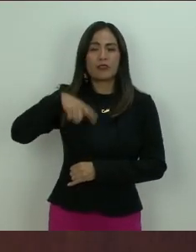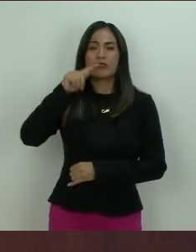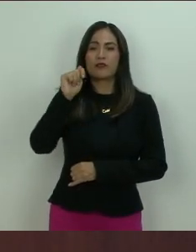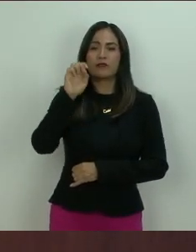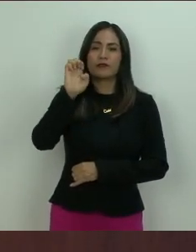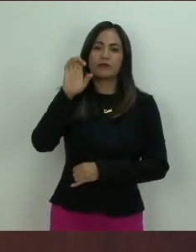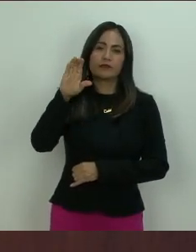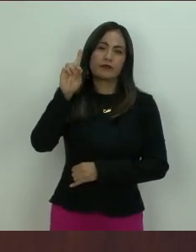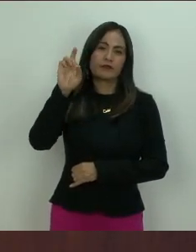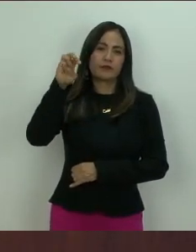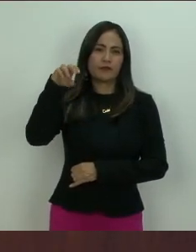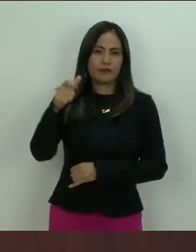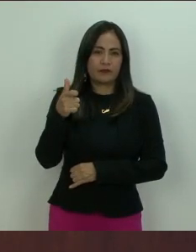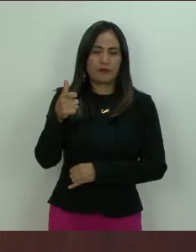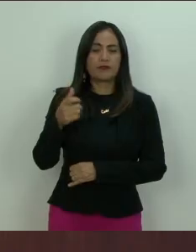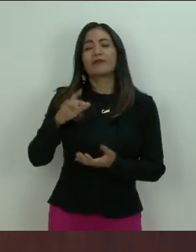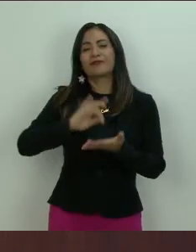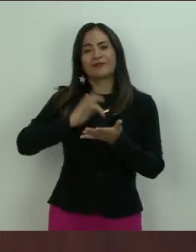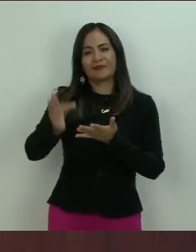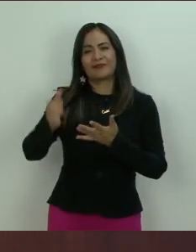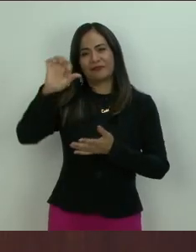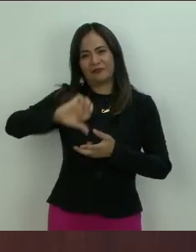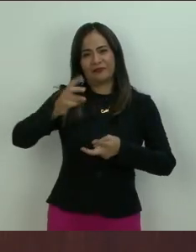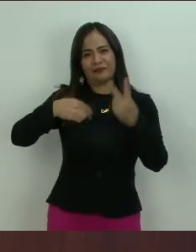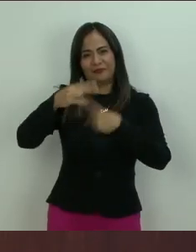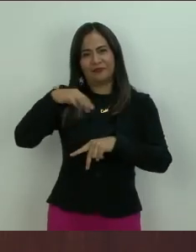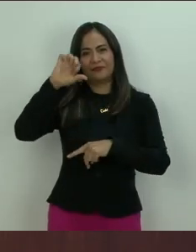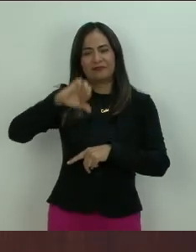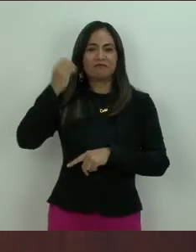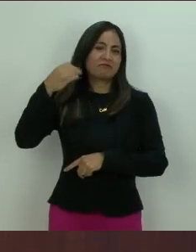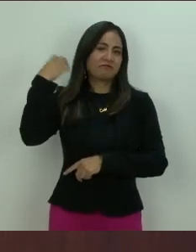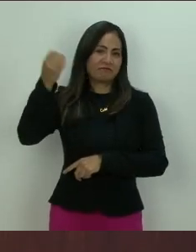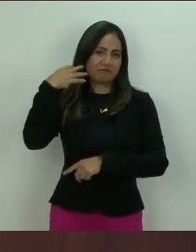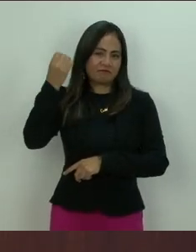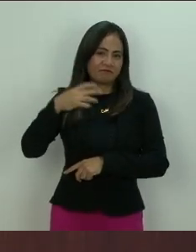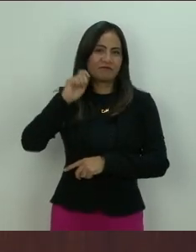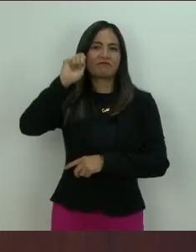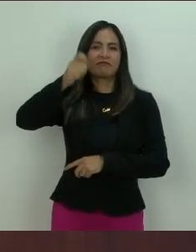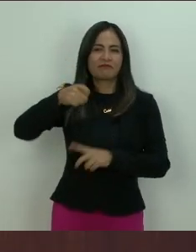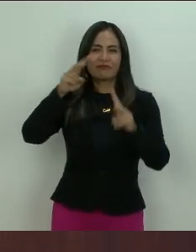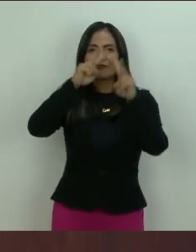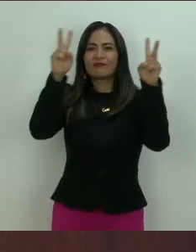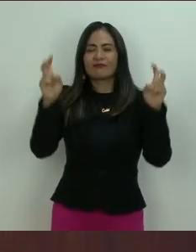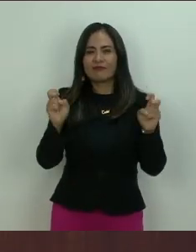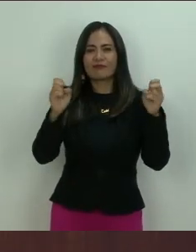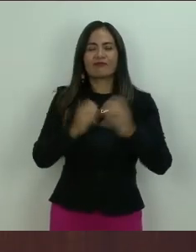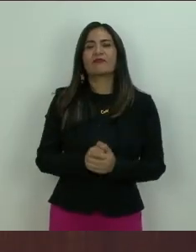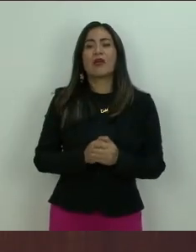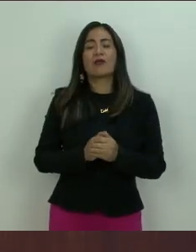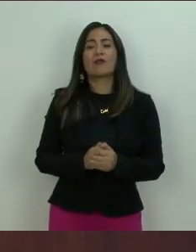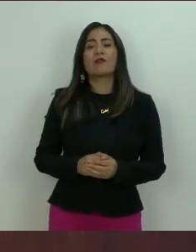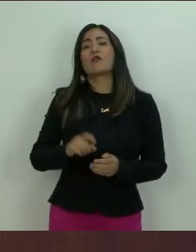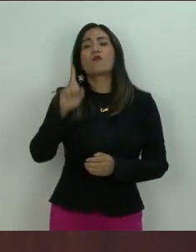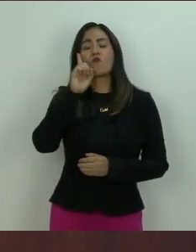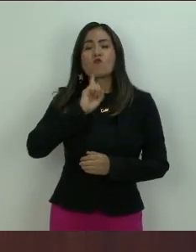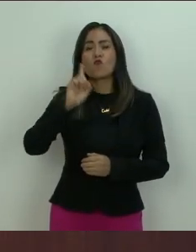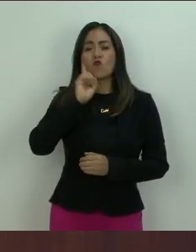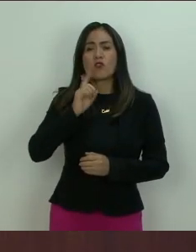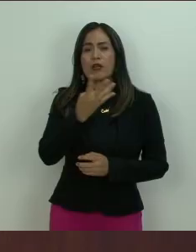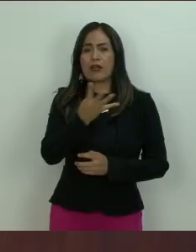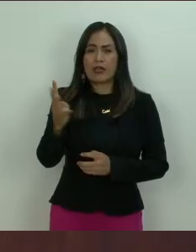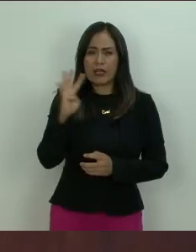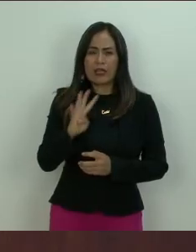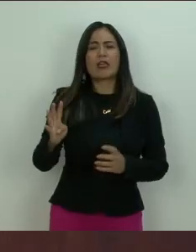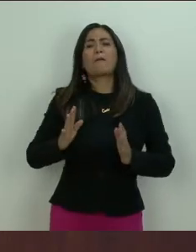Ciudad de México agradece su asistencia al evento protocolario de la conferencia magistral La participación efectiva en la